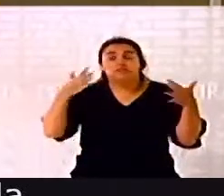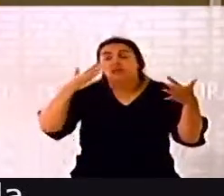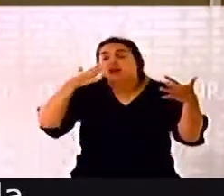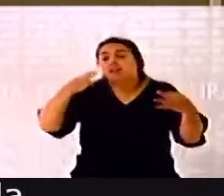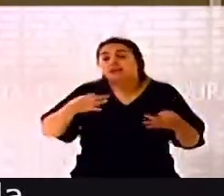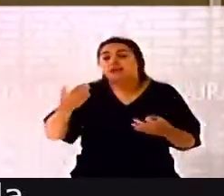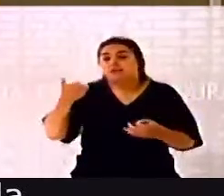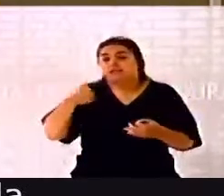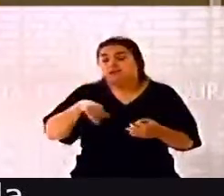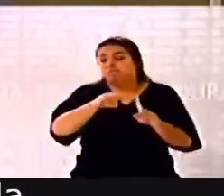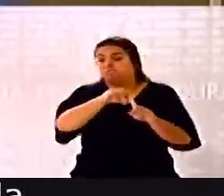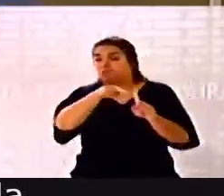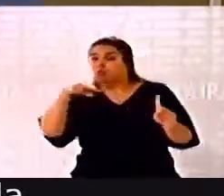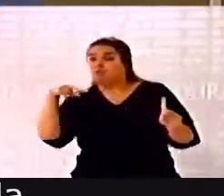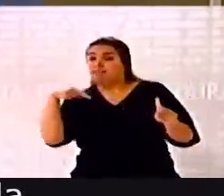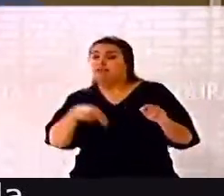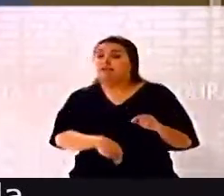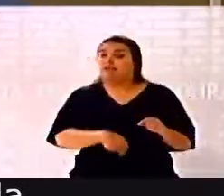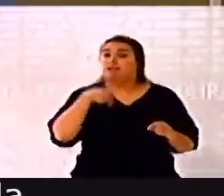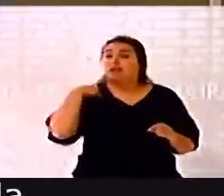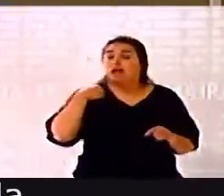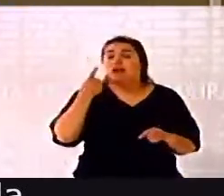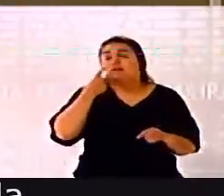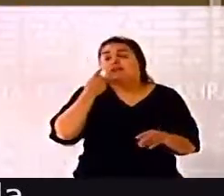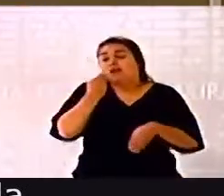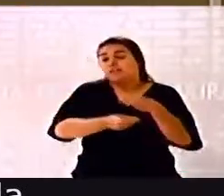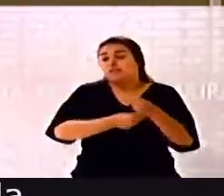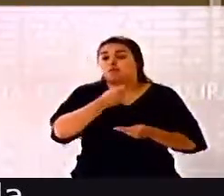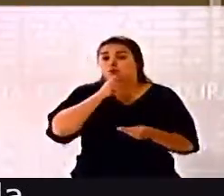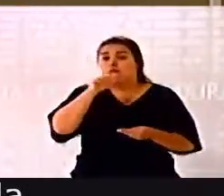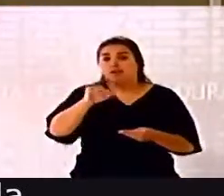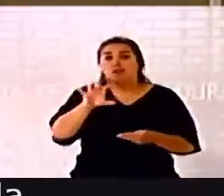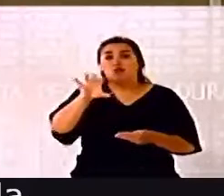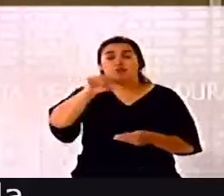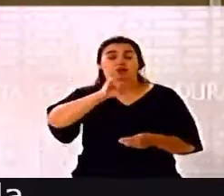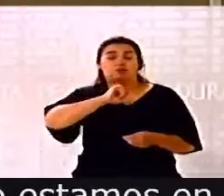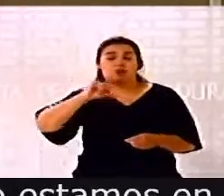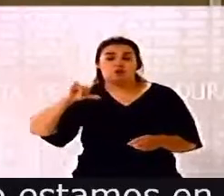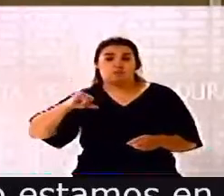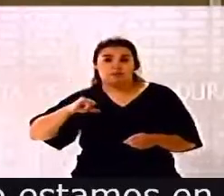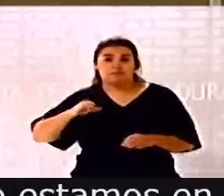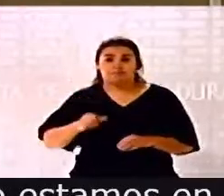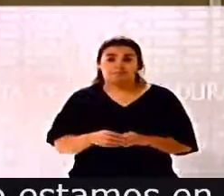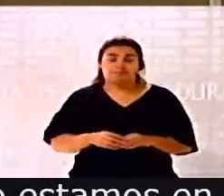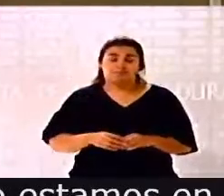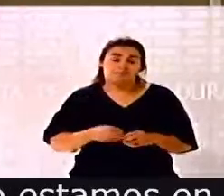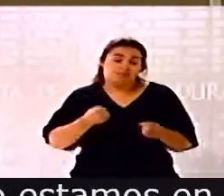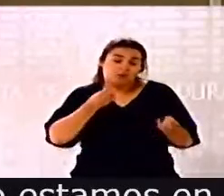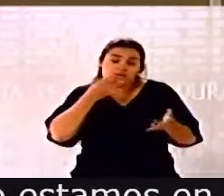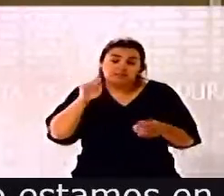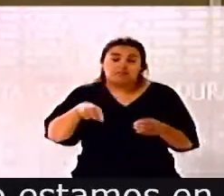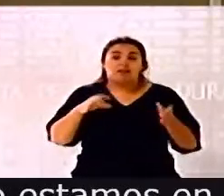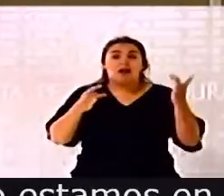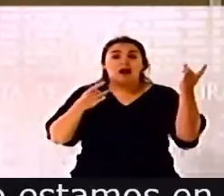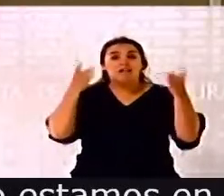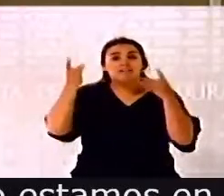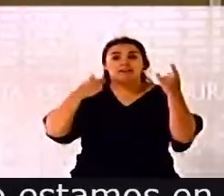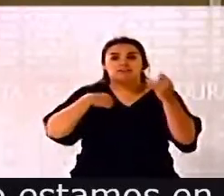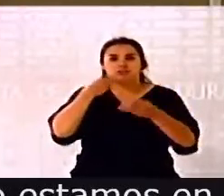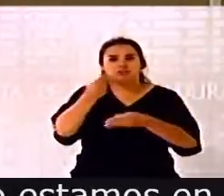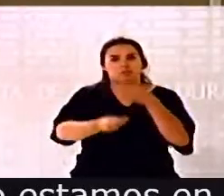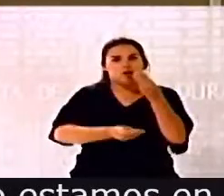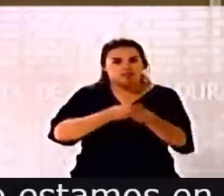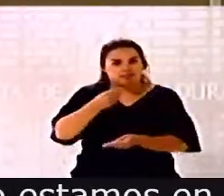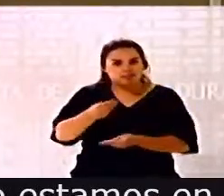una visión de cómo estamos en la comunidad autónoma y de las actividades que estamos realizando.